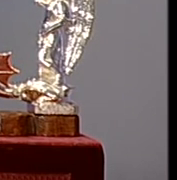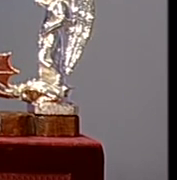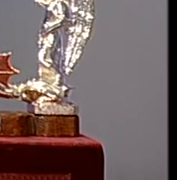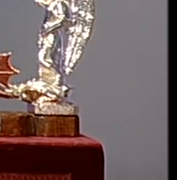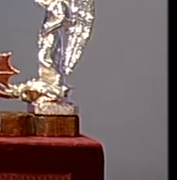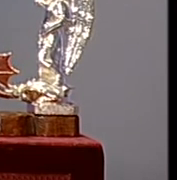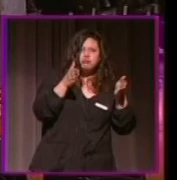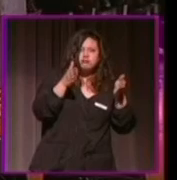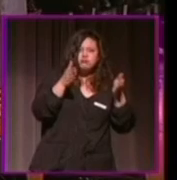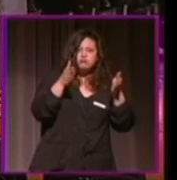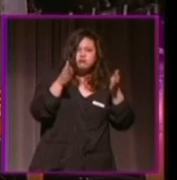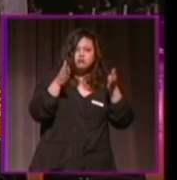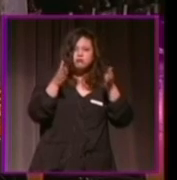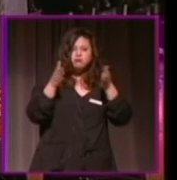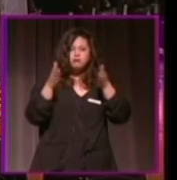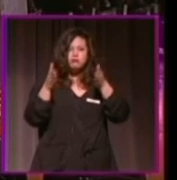vísperas.